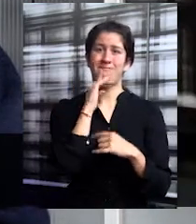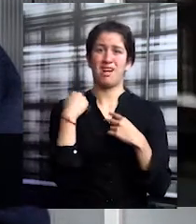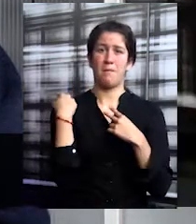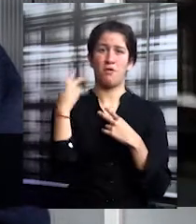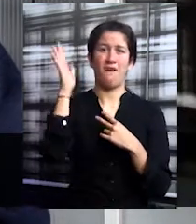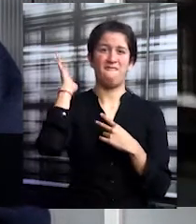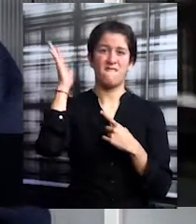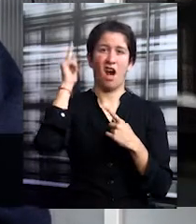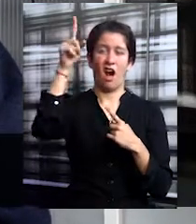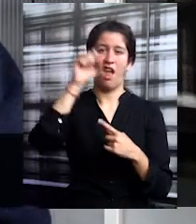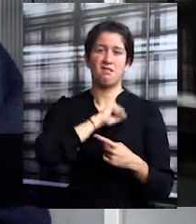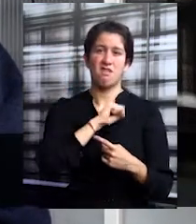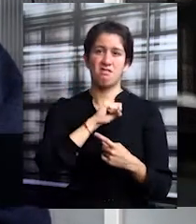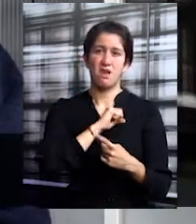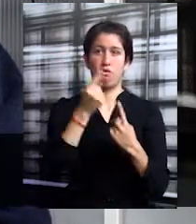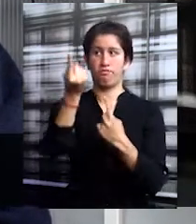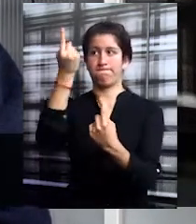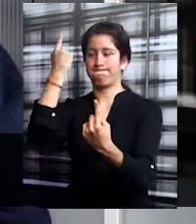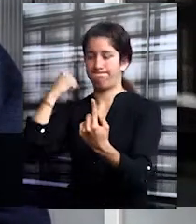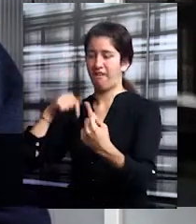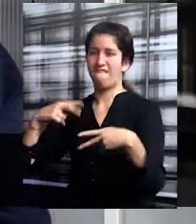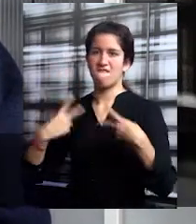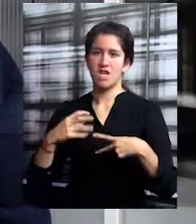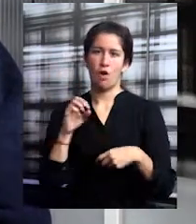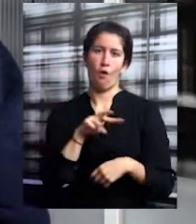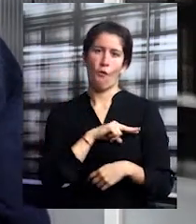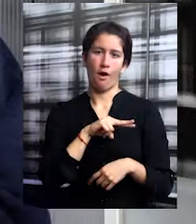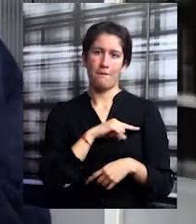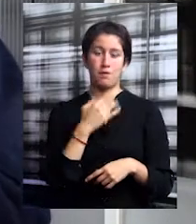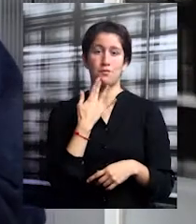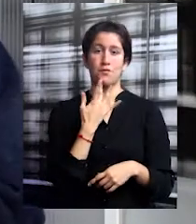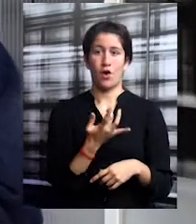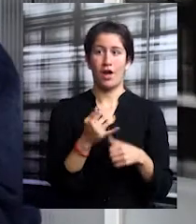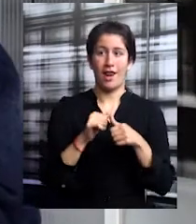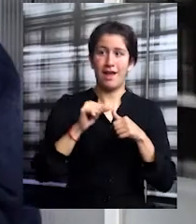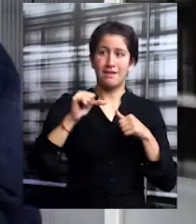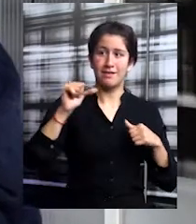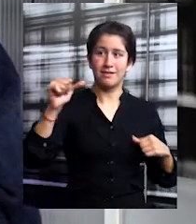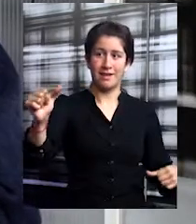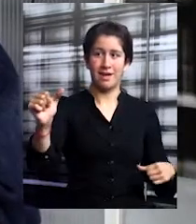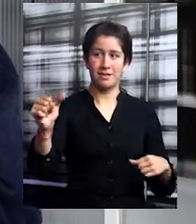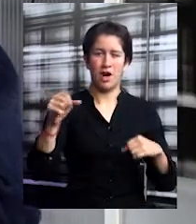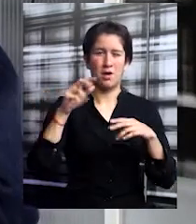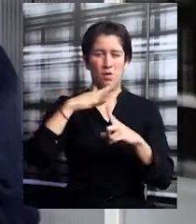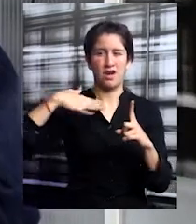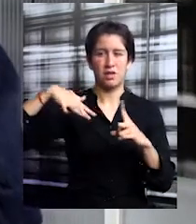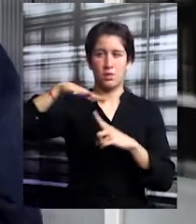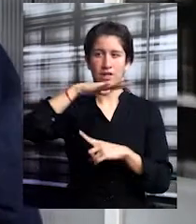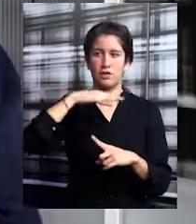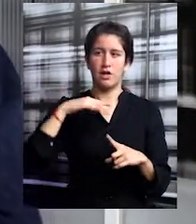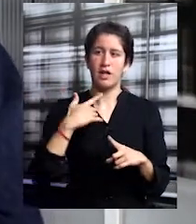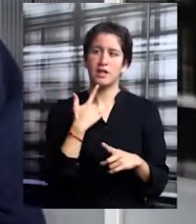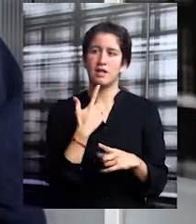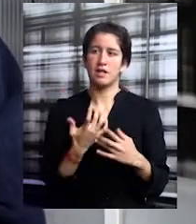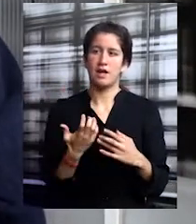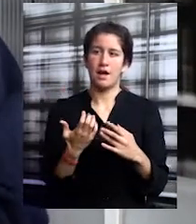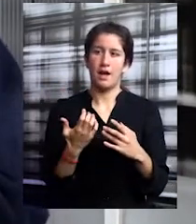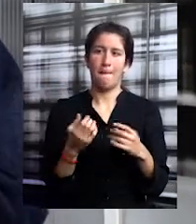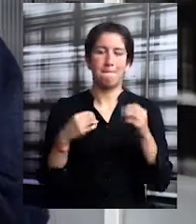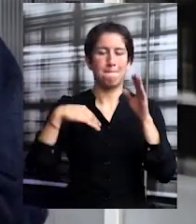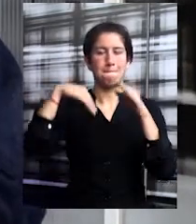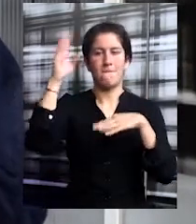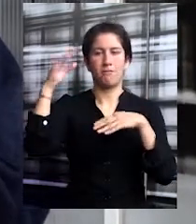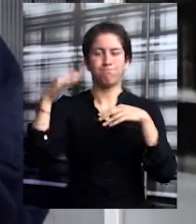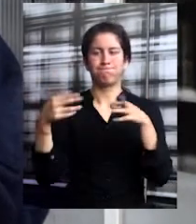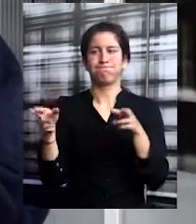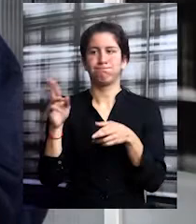Santiago que venir hacia Viña del Mar o Valparaíso. Porque la verdad que las distancias es una de las situaciones, ¿no es cierto?, que más de